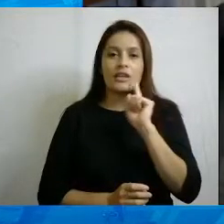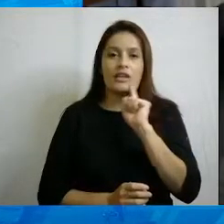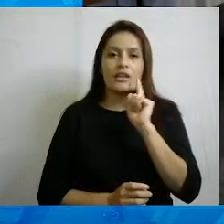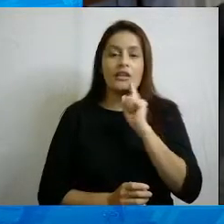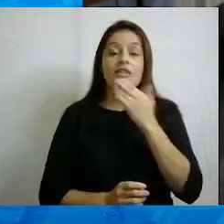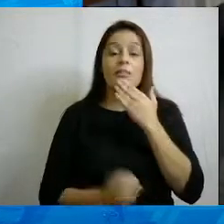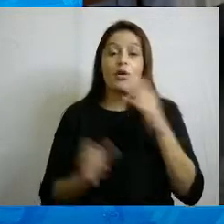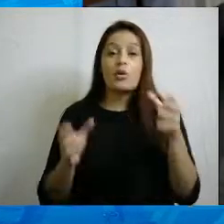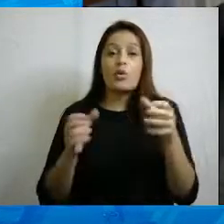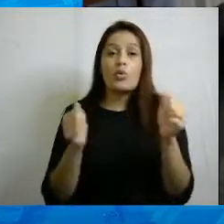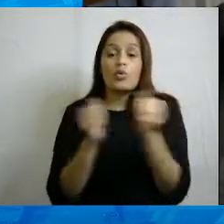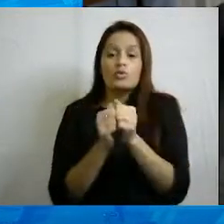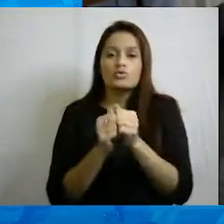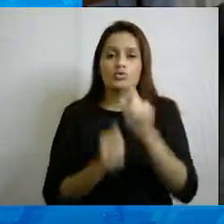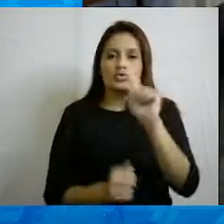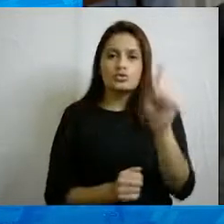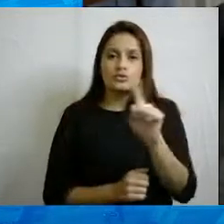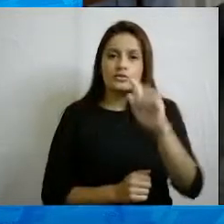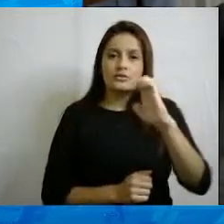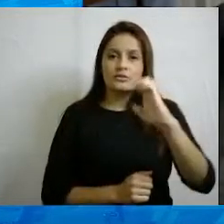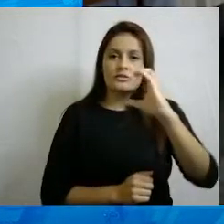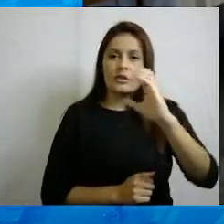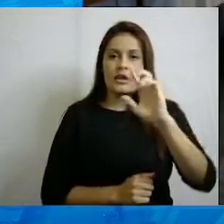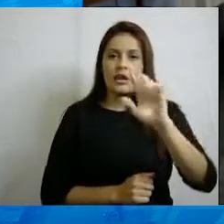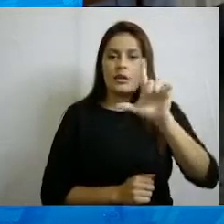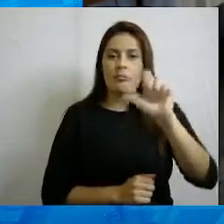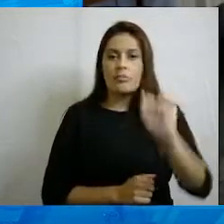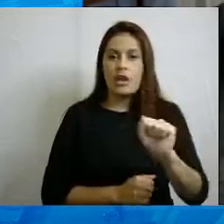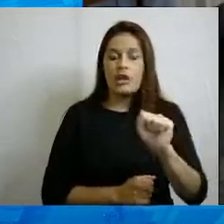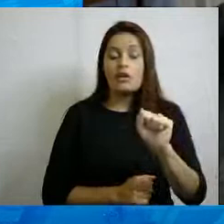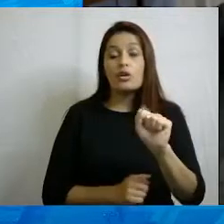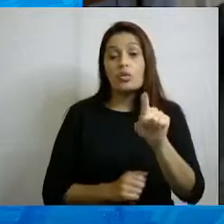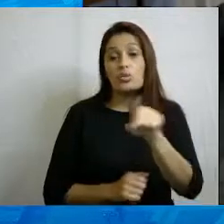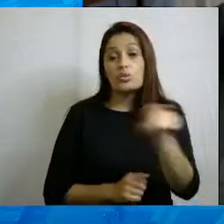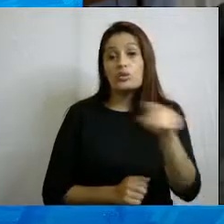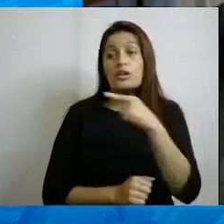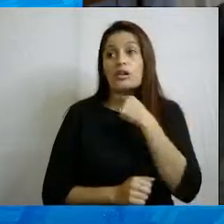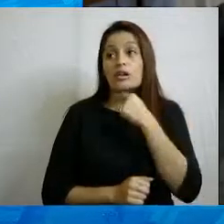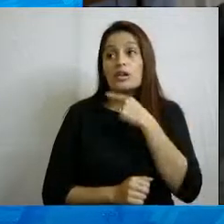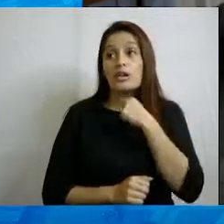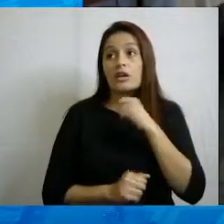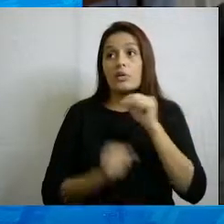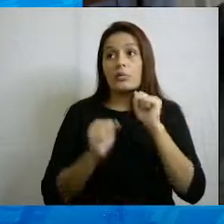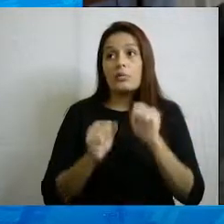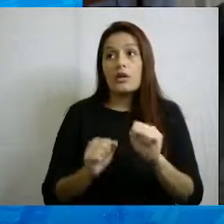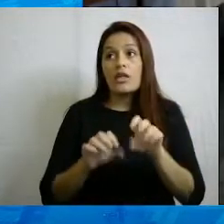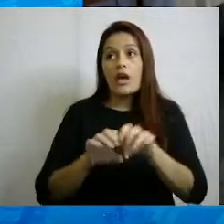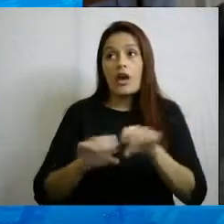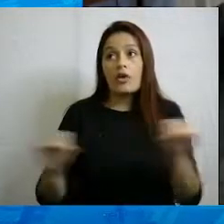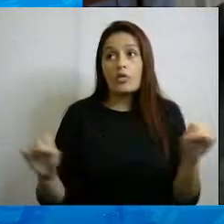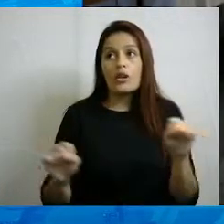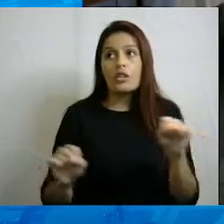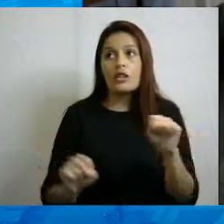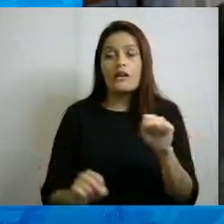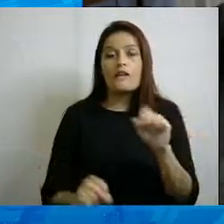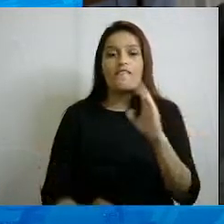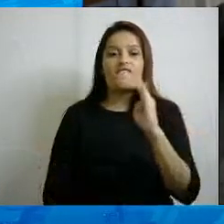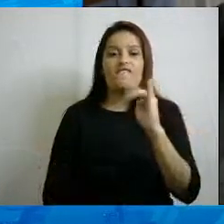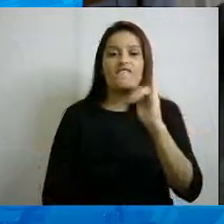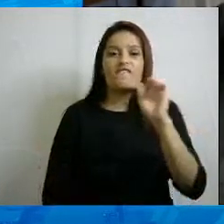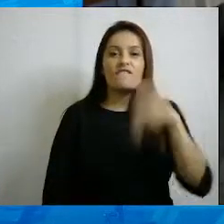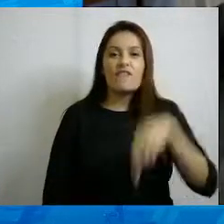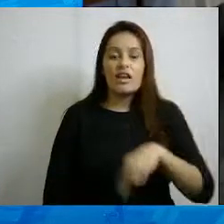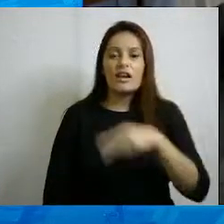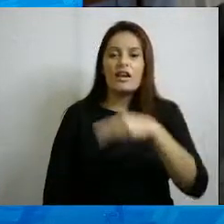SECPLAC. Y eventualmente se podría coordinar, si es que usted le parece, alcaldesa, otro convenio con esta comunidad y con bienes nacionales para poder